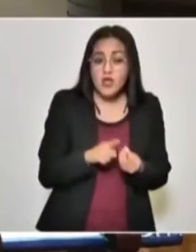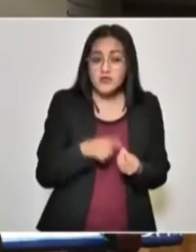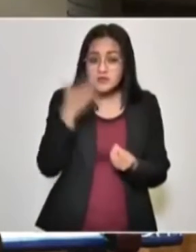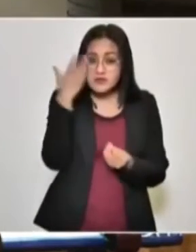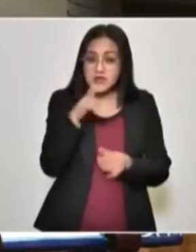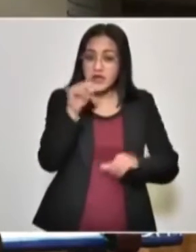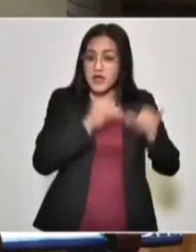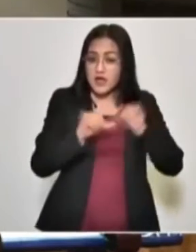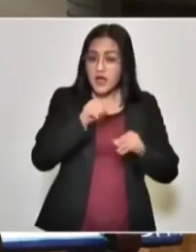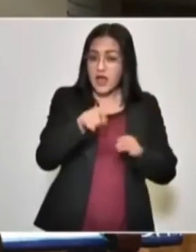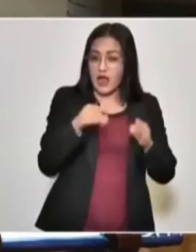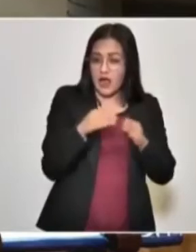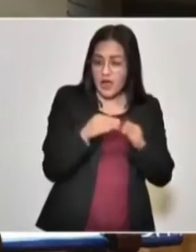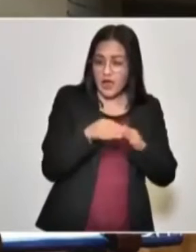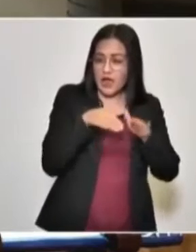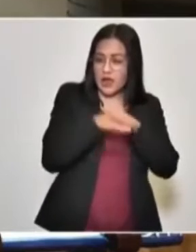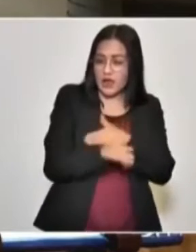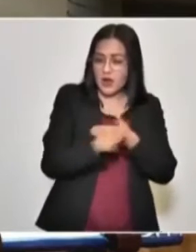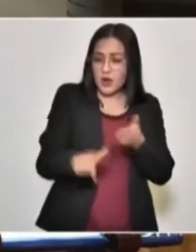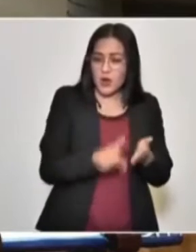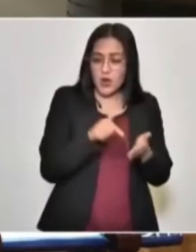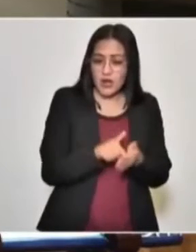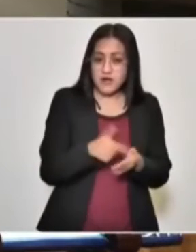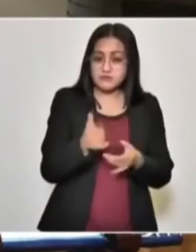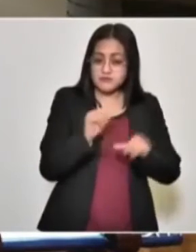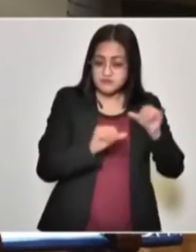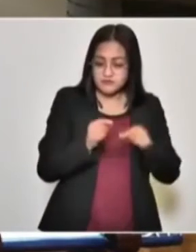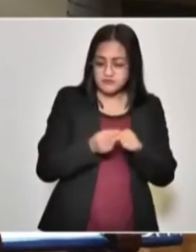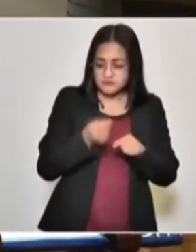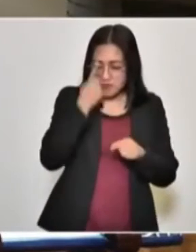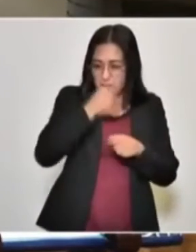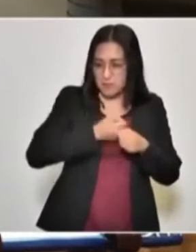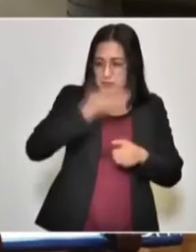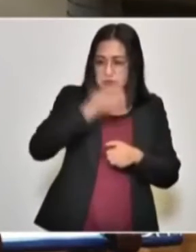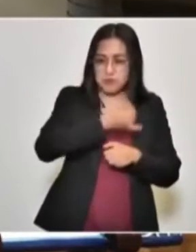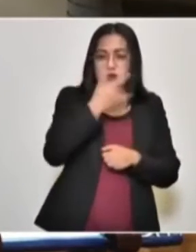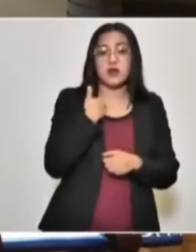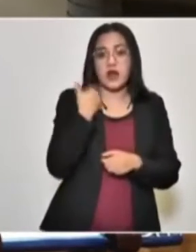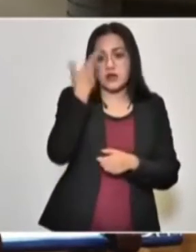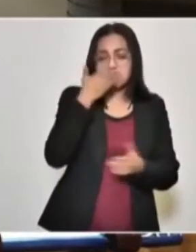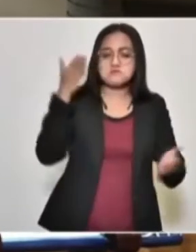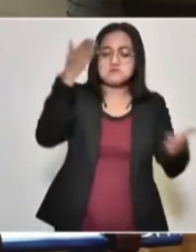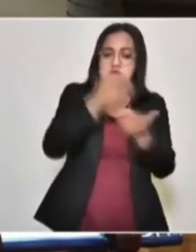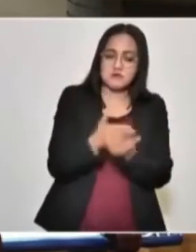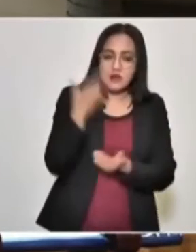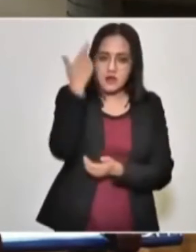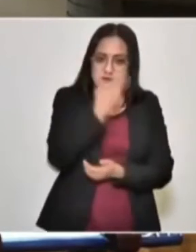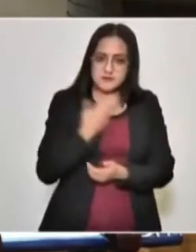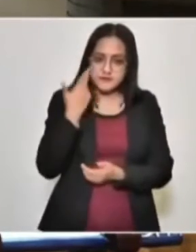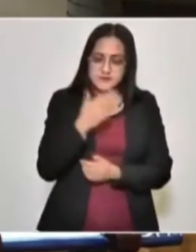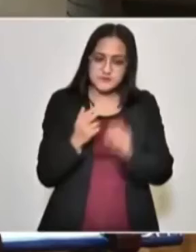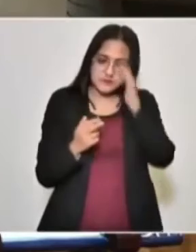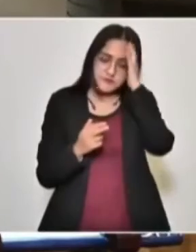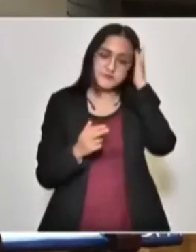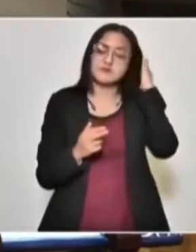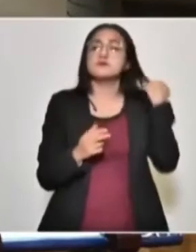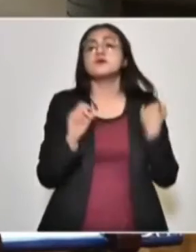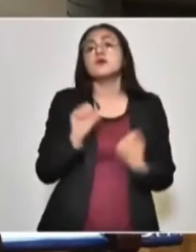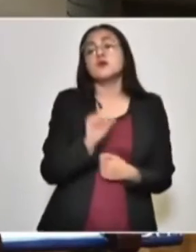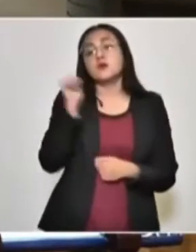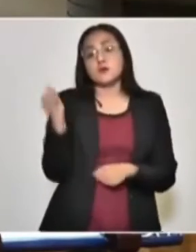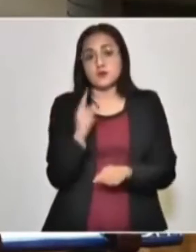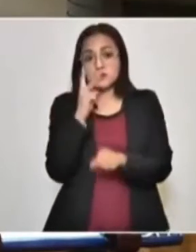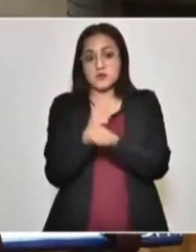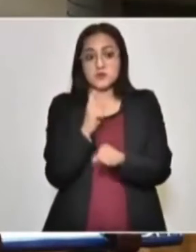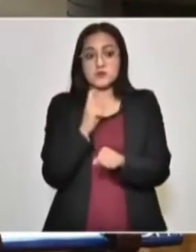esté elaborando pirotecnia, para que sean revisados. Y la otra parte es la que